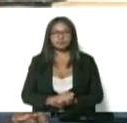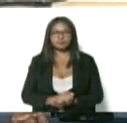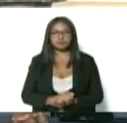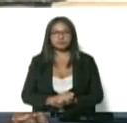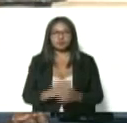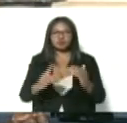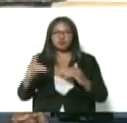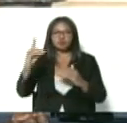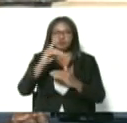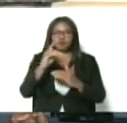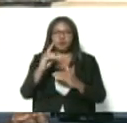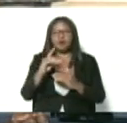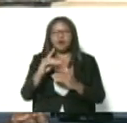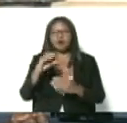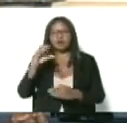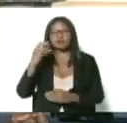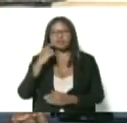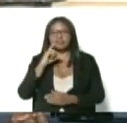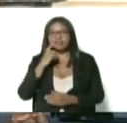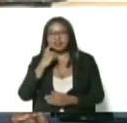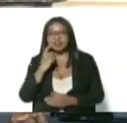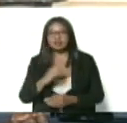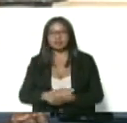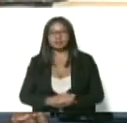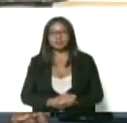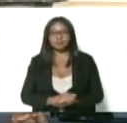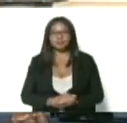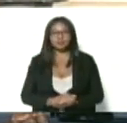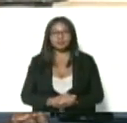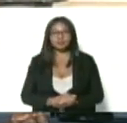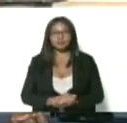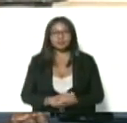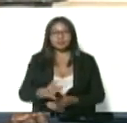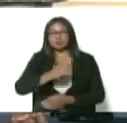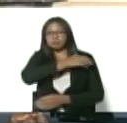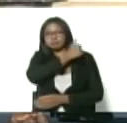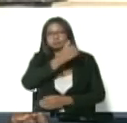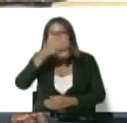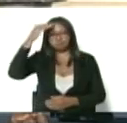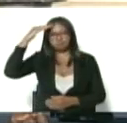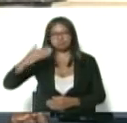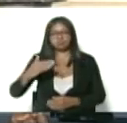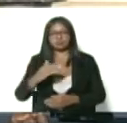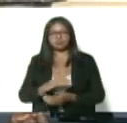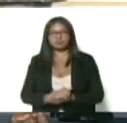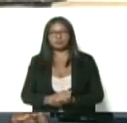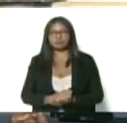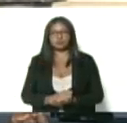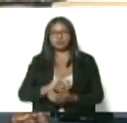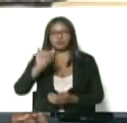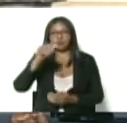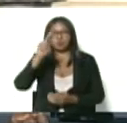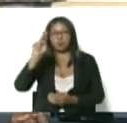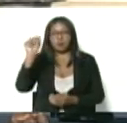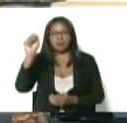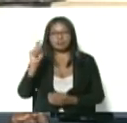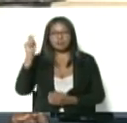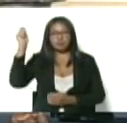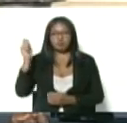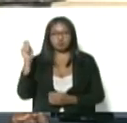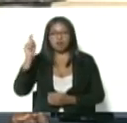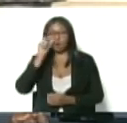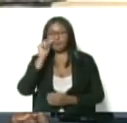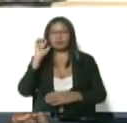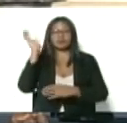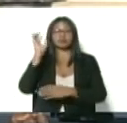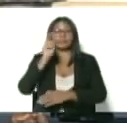silvia flores capitán bolivariano o en escalones diputados y diputadas de la asamblea